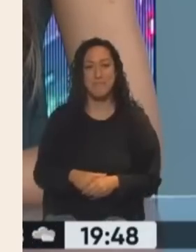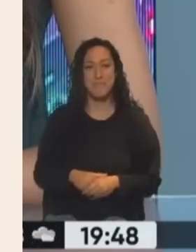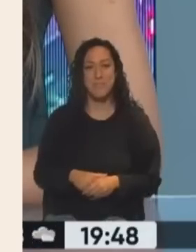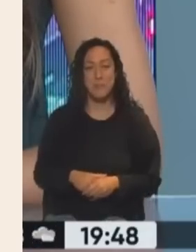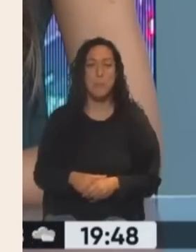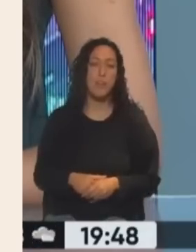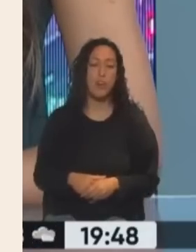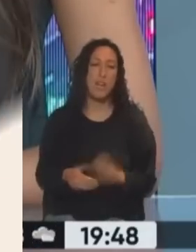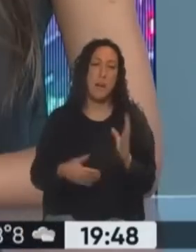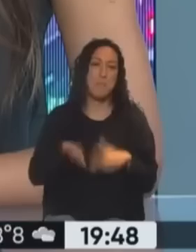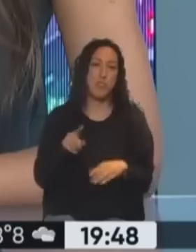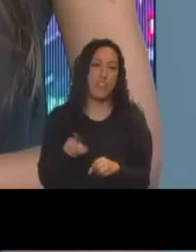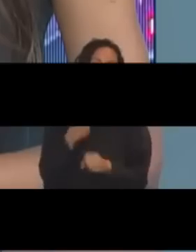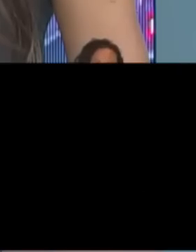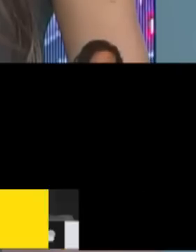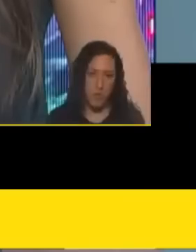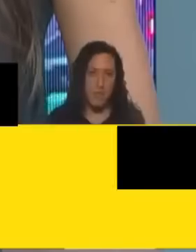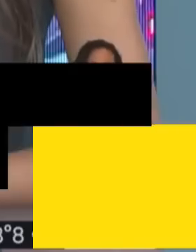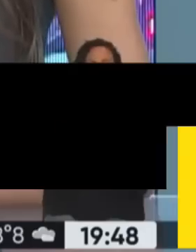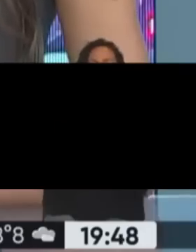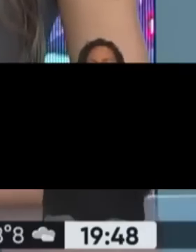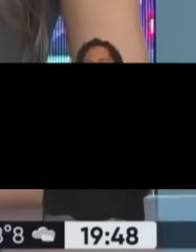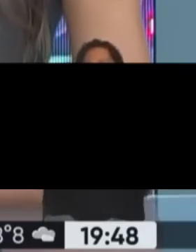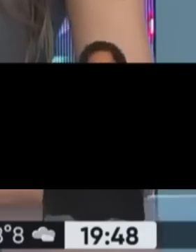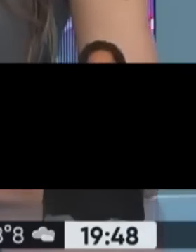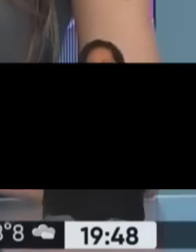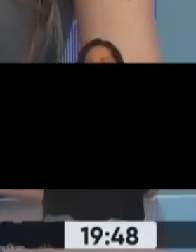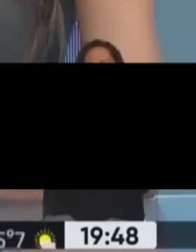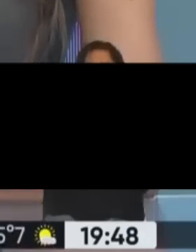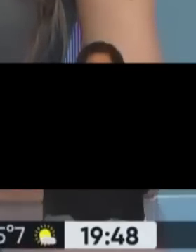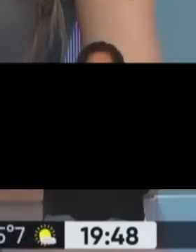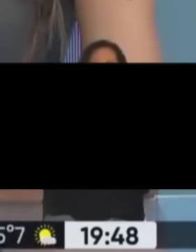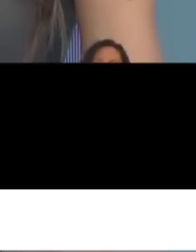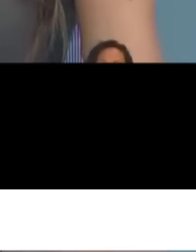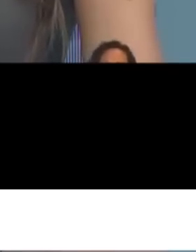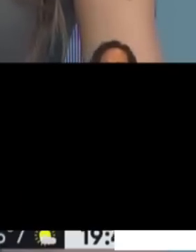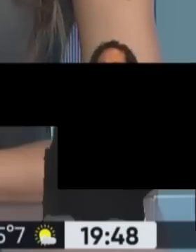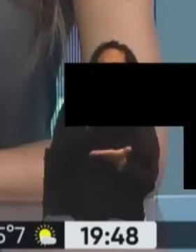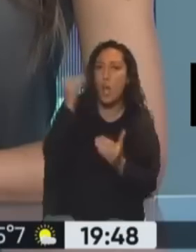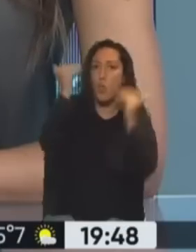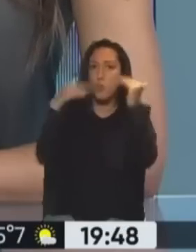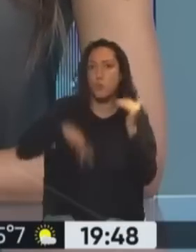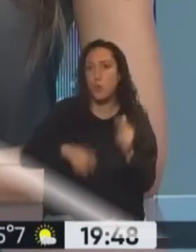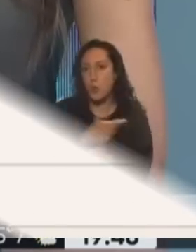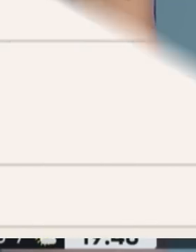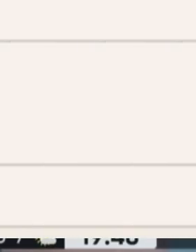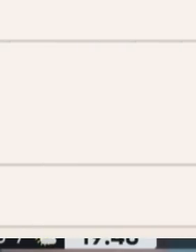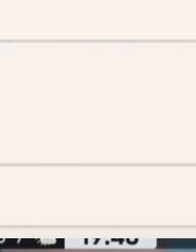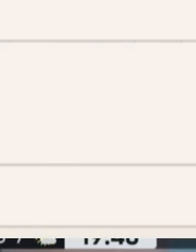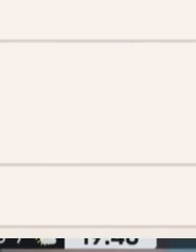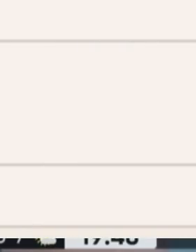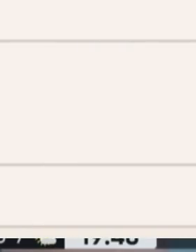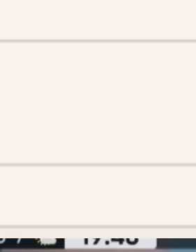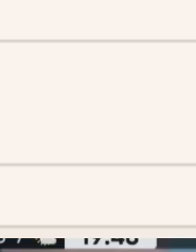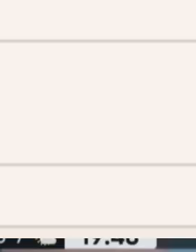viernes 17 de febrero. También los jubilados cobrarán, como te lo explico, en esta tablita. La jubilación mínima es